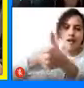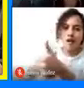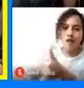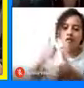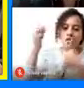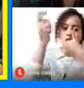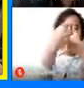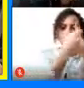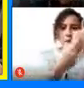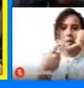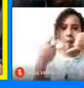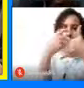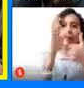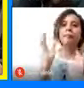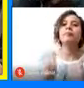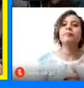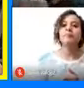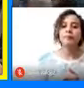departamentos.